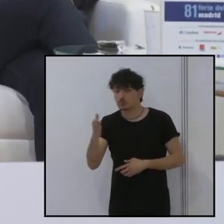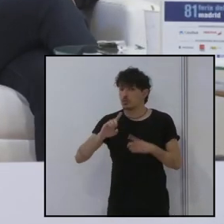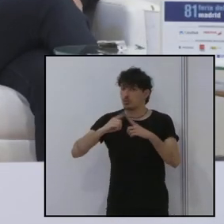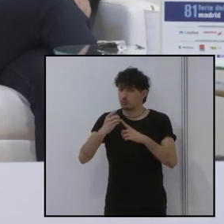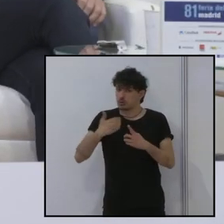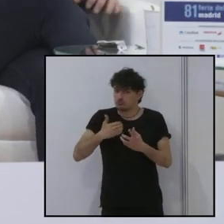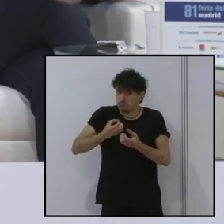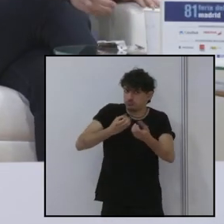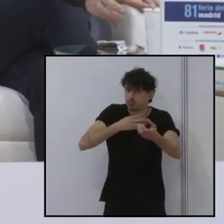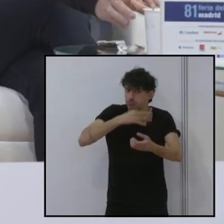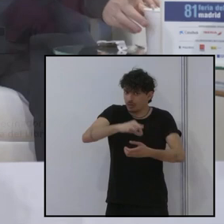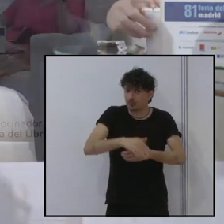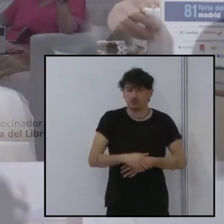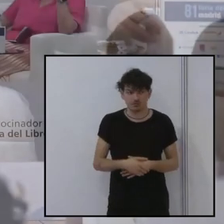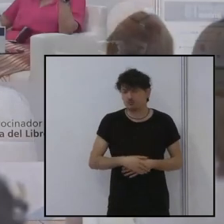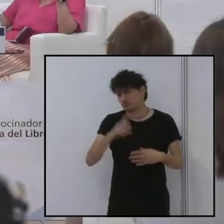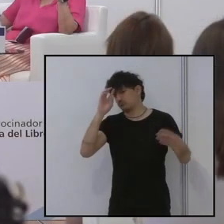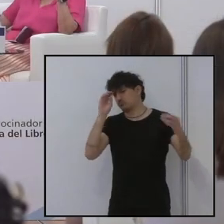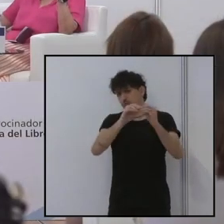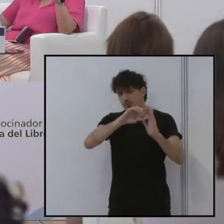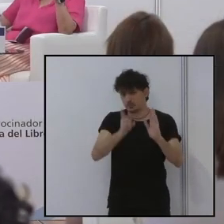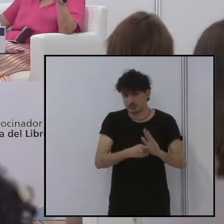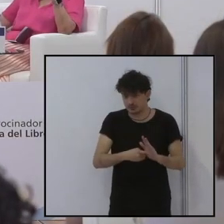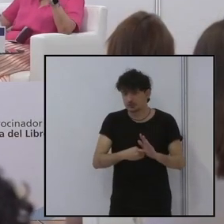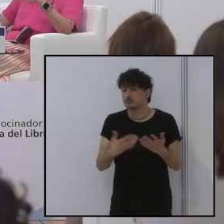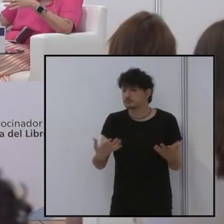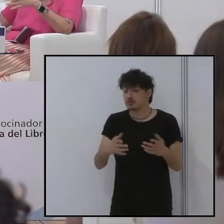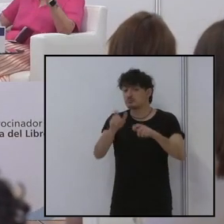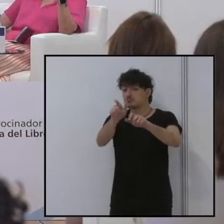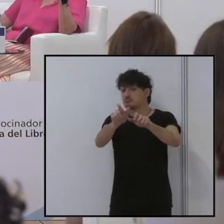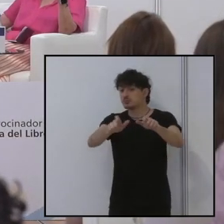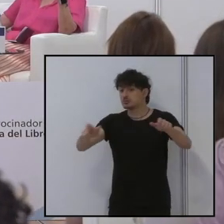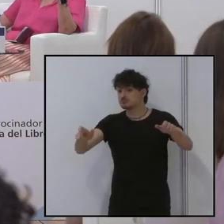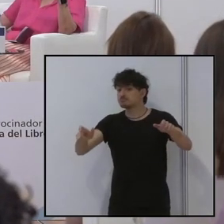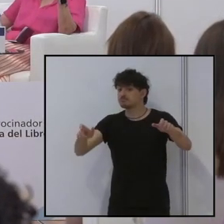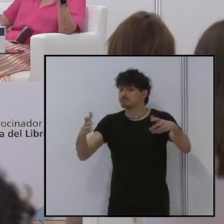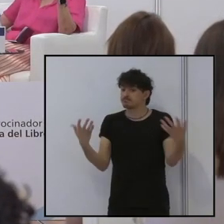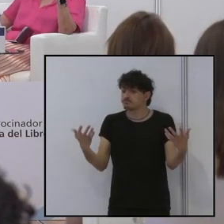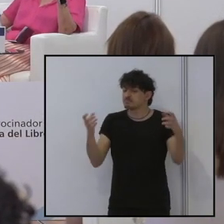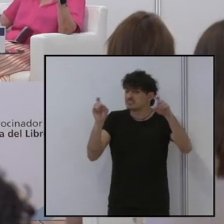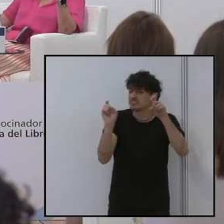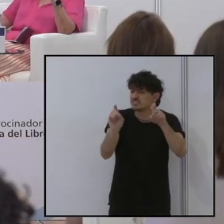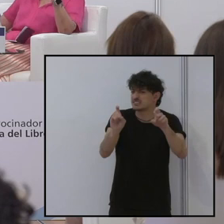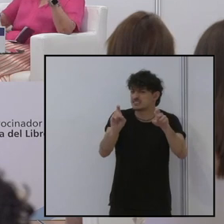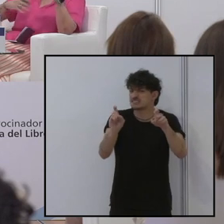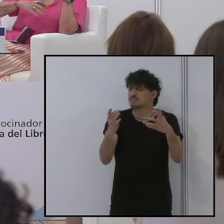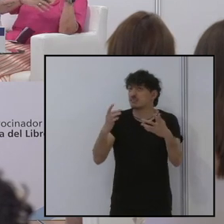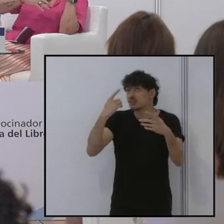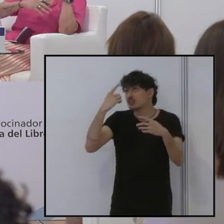pero completamente de acuerdo. Y entonces enseñar a la gente lo que son los trastornos